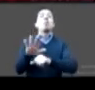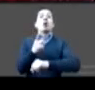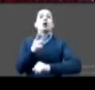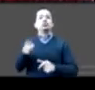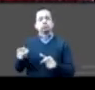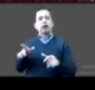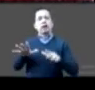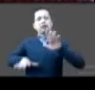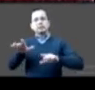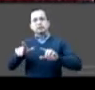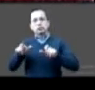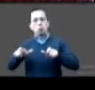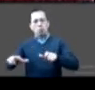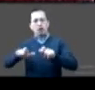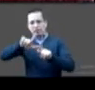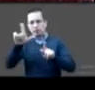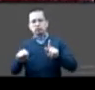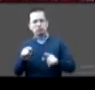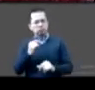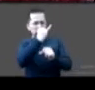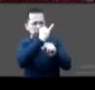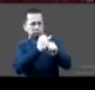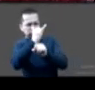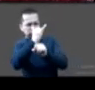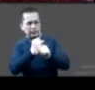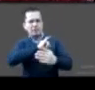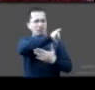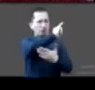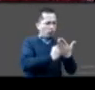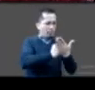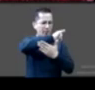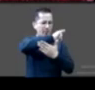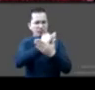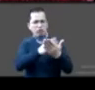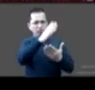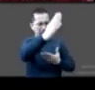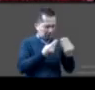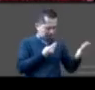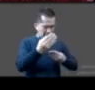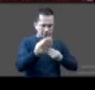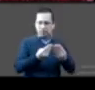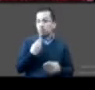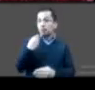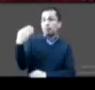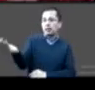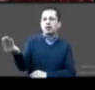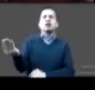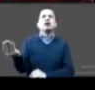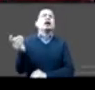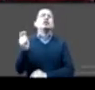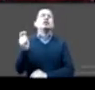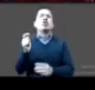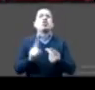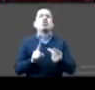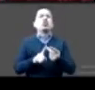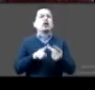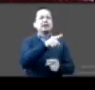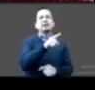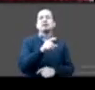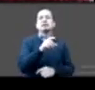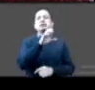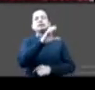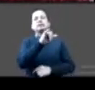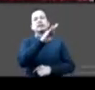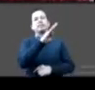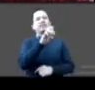reportes que hacen los centros estos de pues son ciber pipeline, les